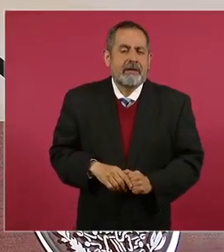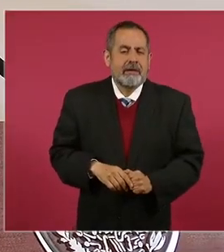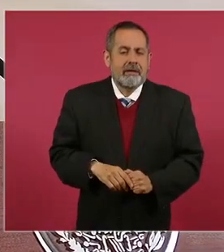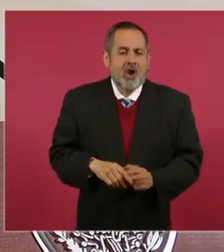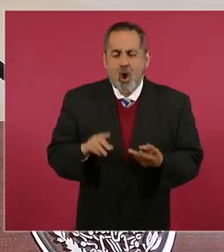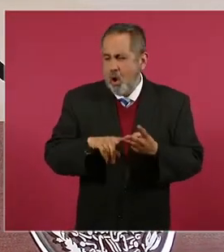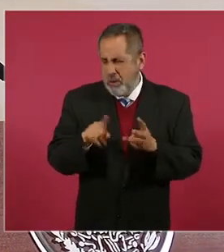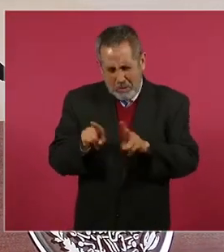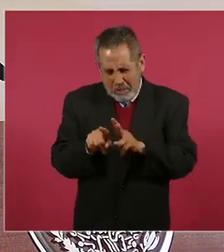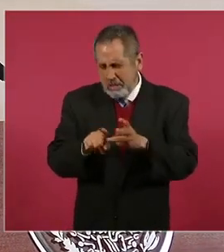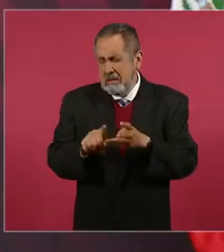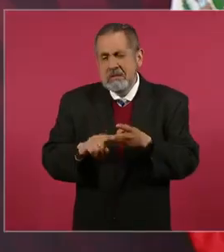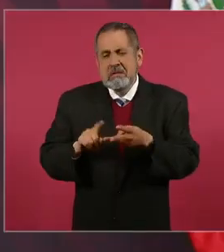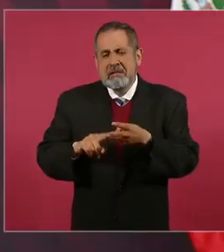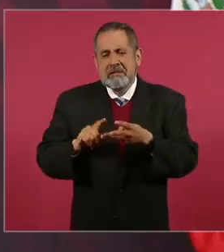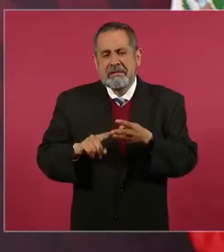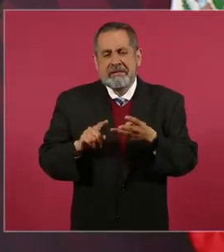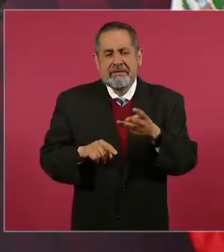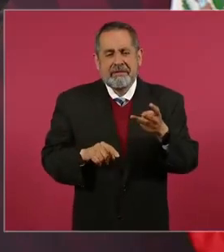incluso como